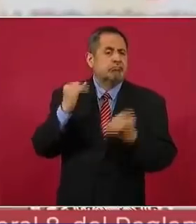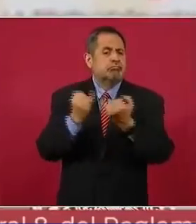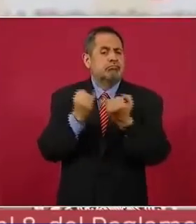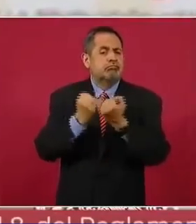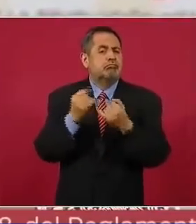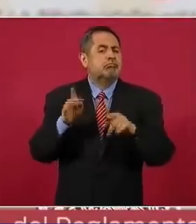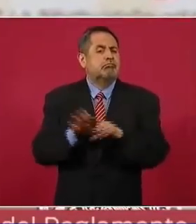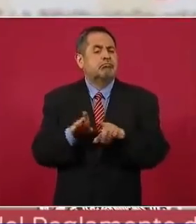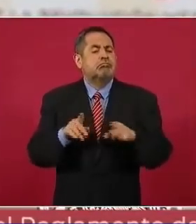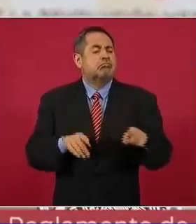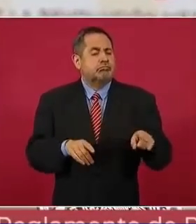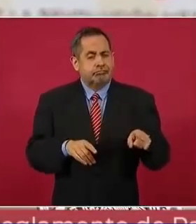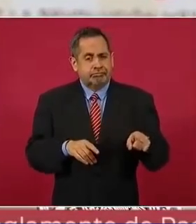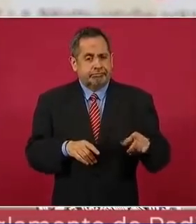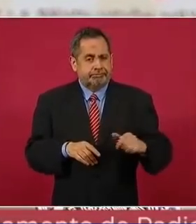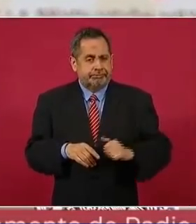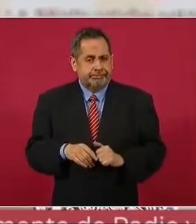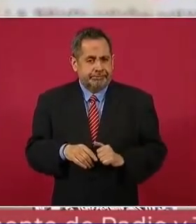cuando se